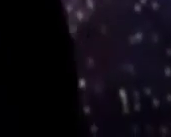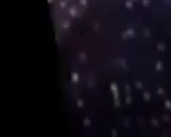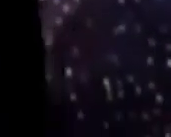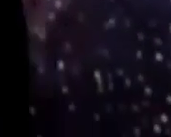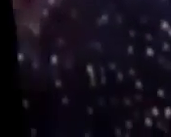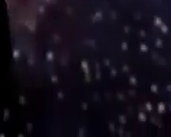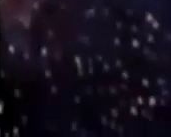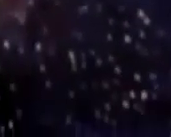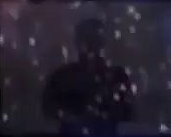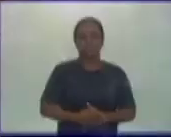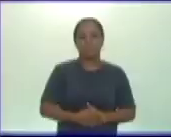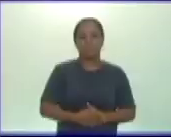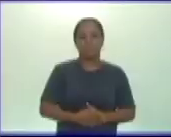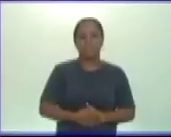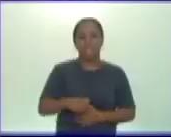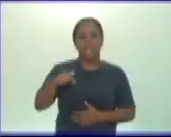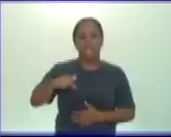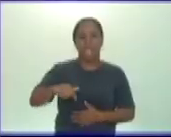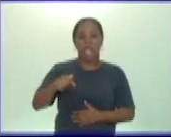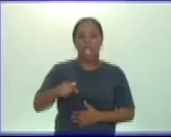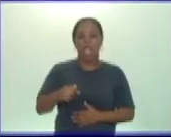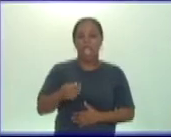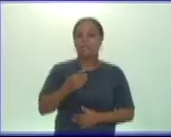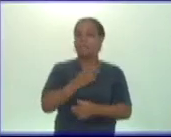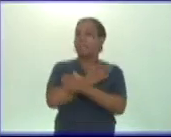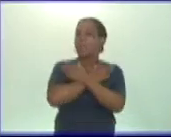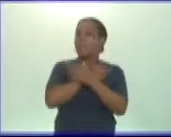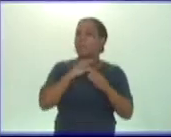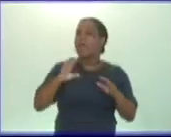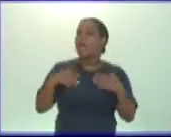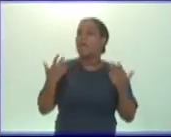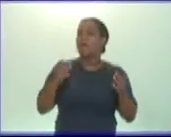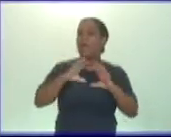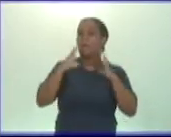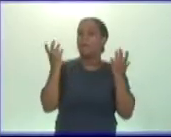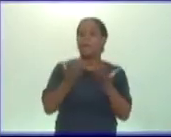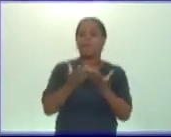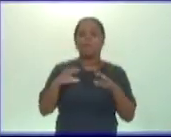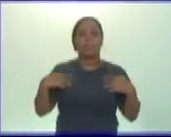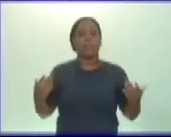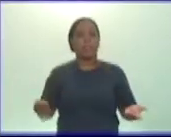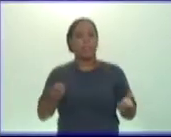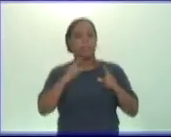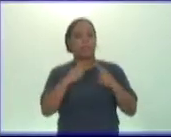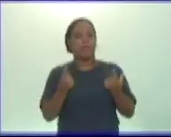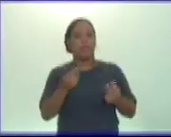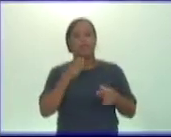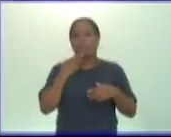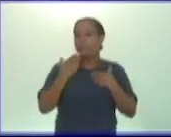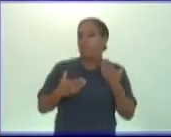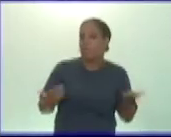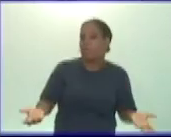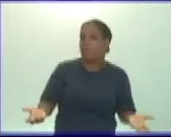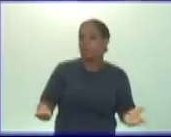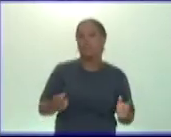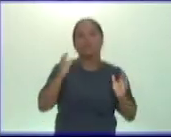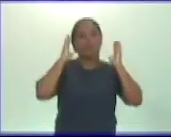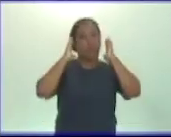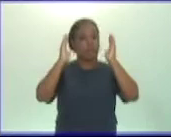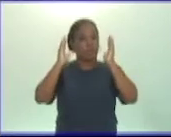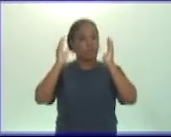Que hay que salvar al planeta. ¿Pero por qué? ¿De qué? ¿Cómo hacerlo? Pongamos atención, que en los siguientes